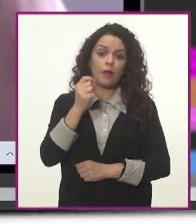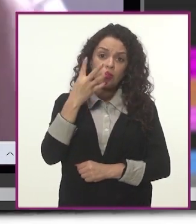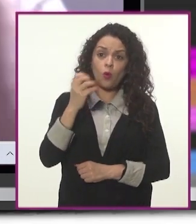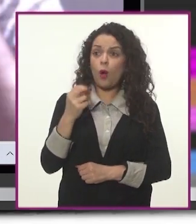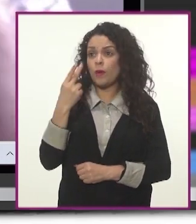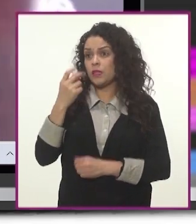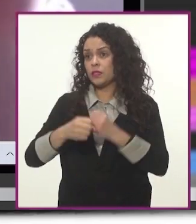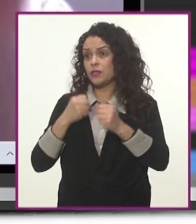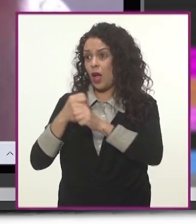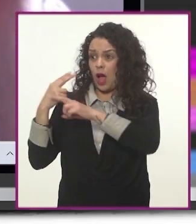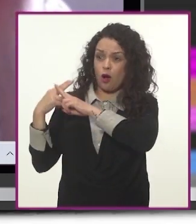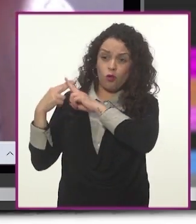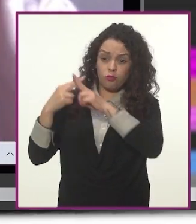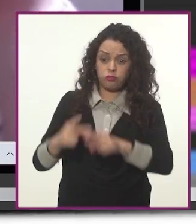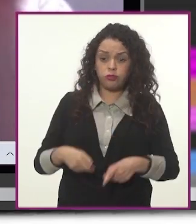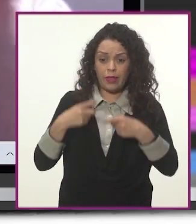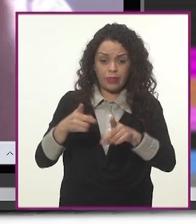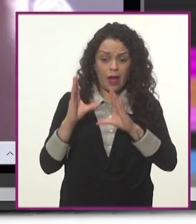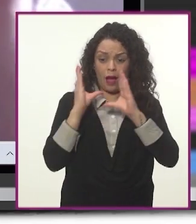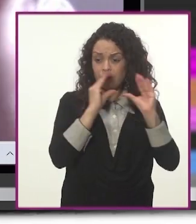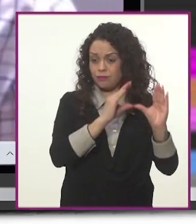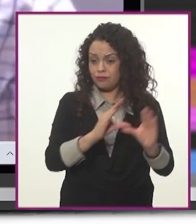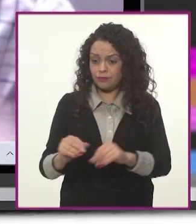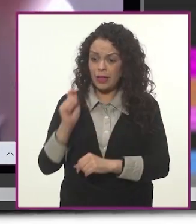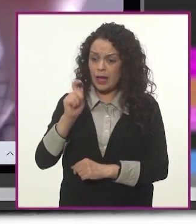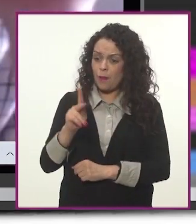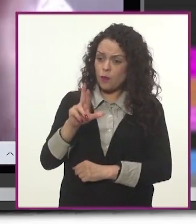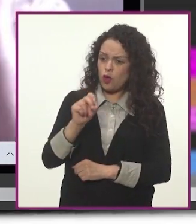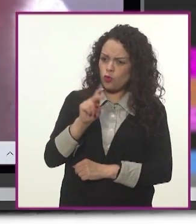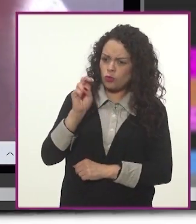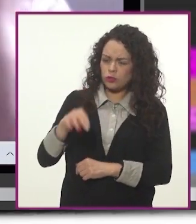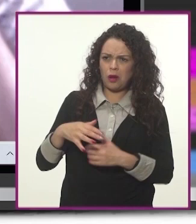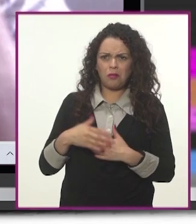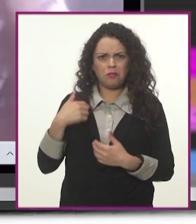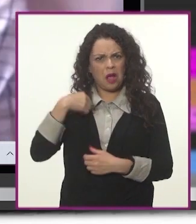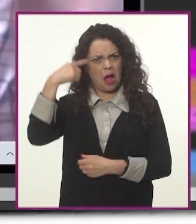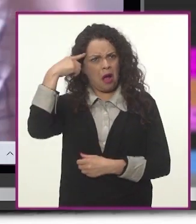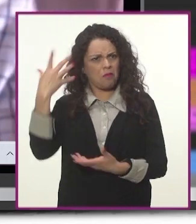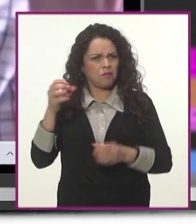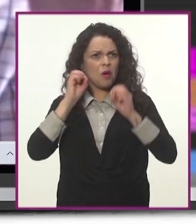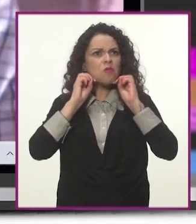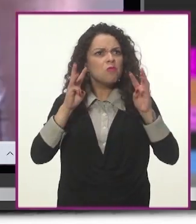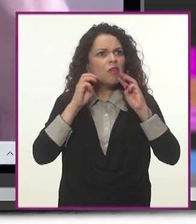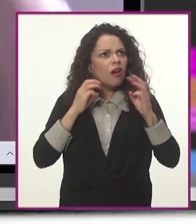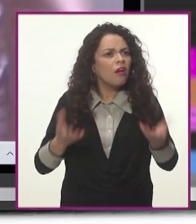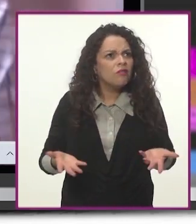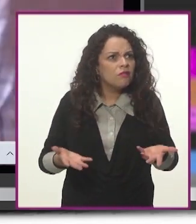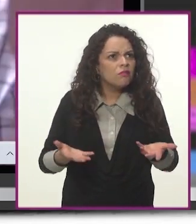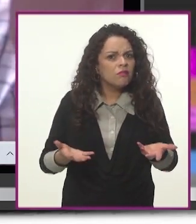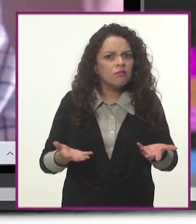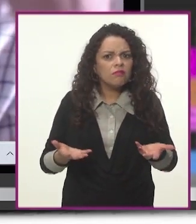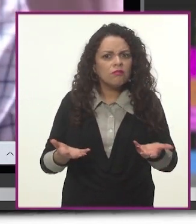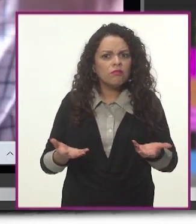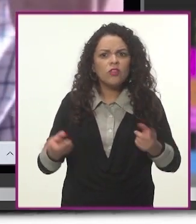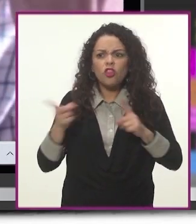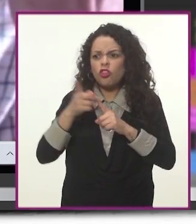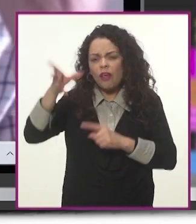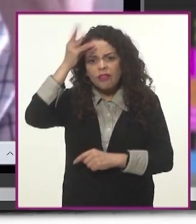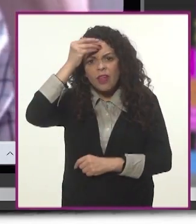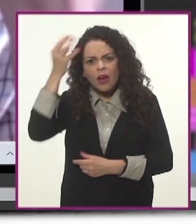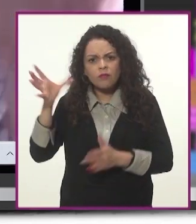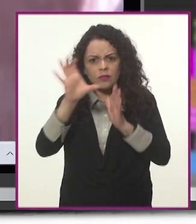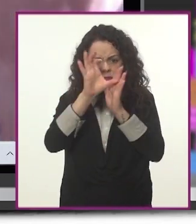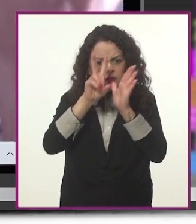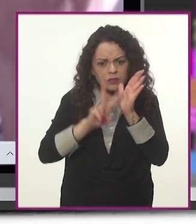clases magistrales de producción. Y yo me pregunto, wow, ¿son dos genios o a qué horas aprendieron? ¿Dónde está su currículum para que puedan